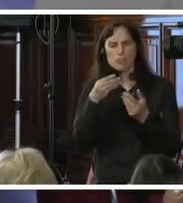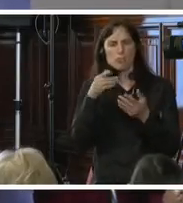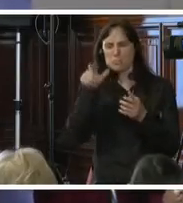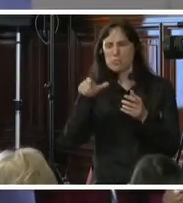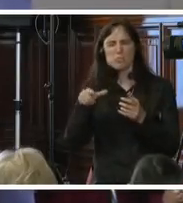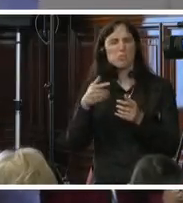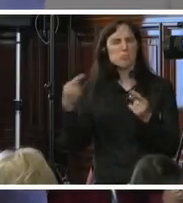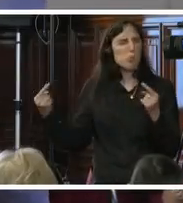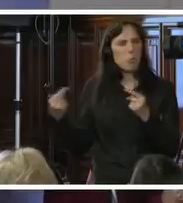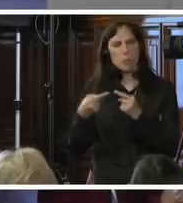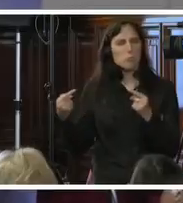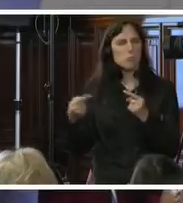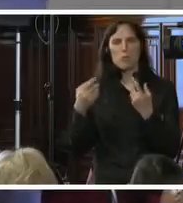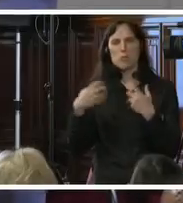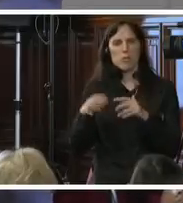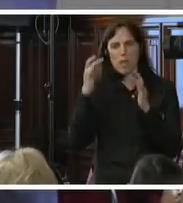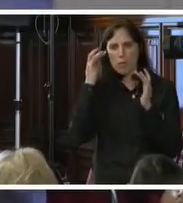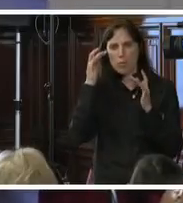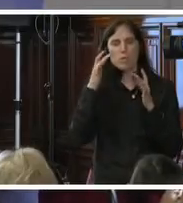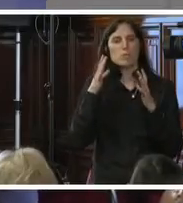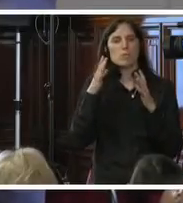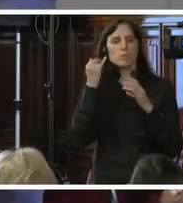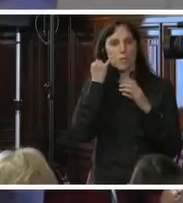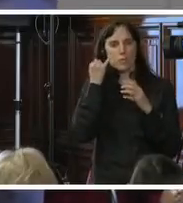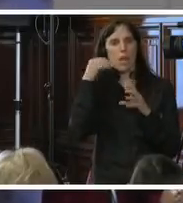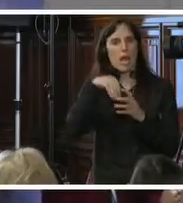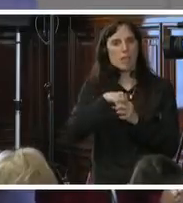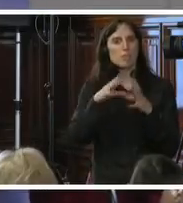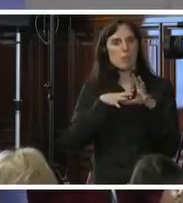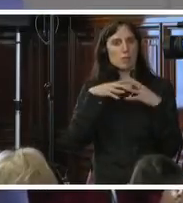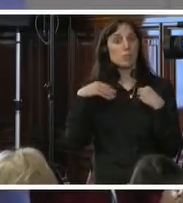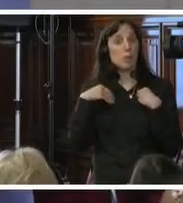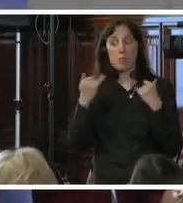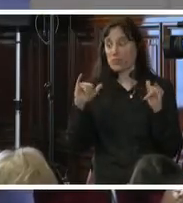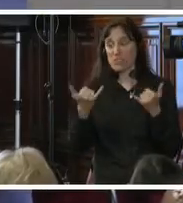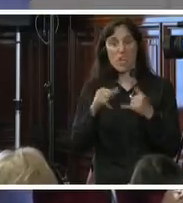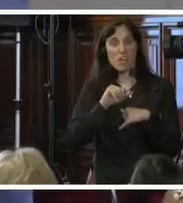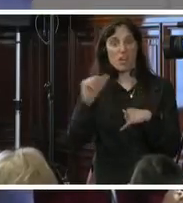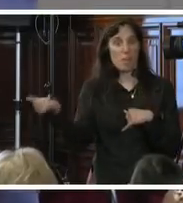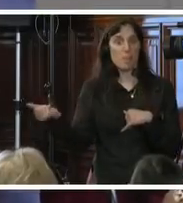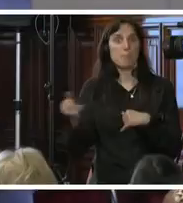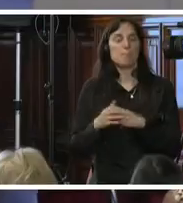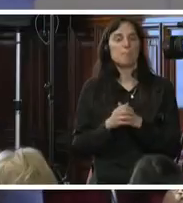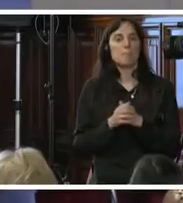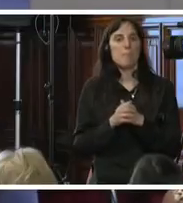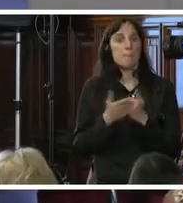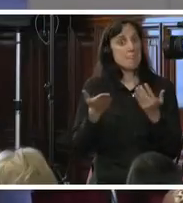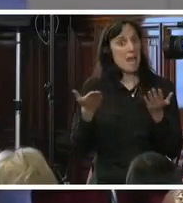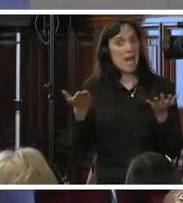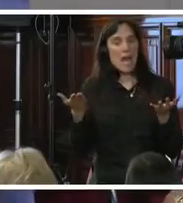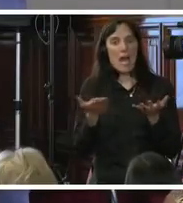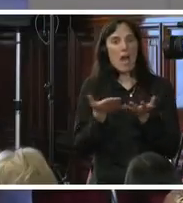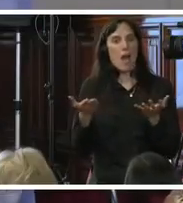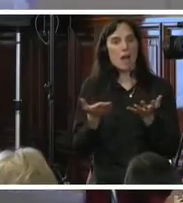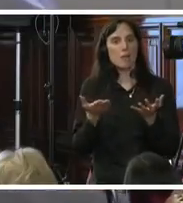oposición a que se hiciera educación sexual en las escuelas, pero ganamos. Y ahora se